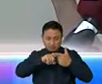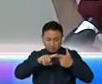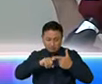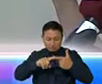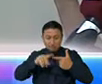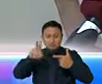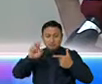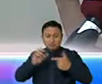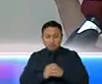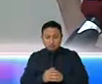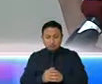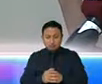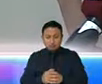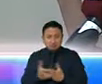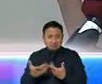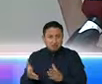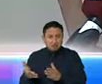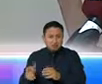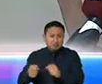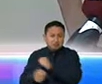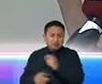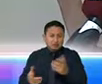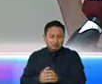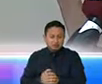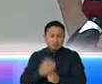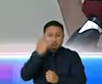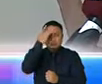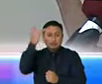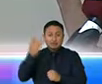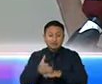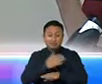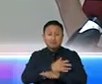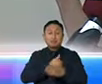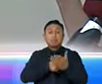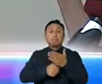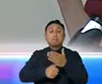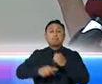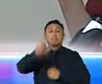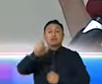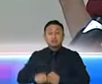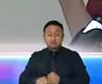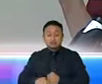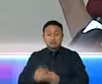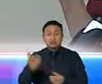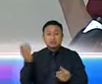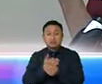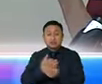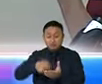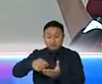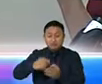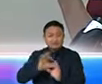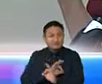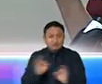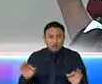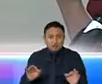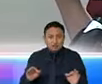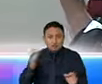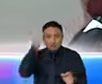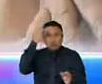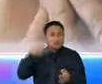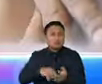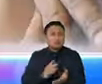de delincuencia común, ¿por qué la ministra de este entonces no firmó el acta de entrega-recepción definitiva en esa